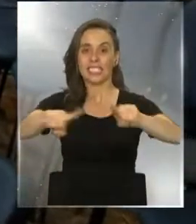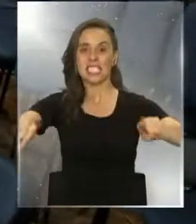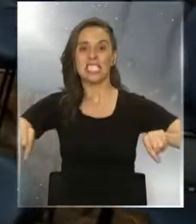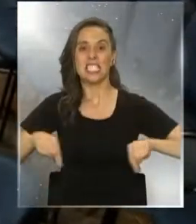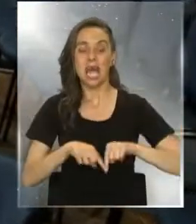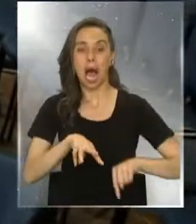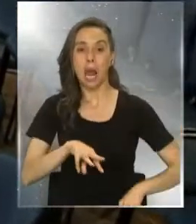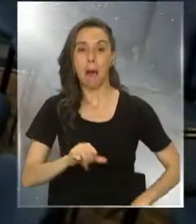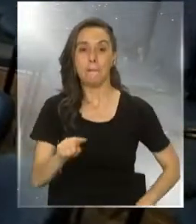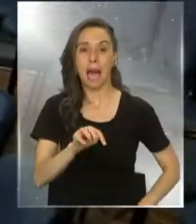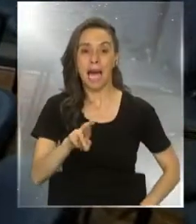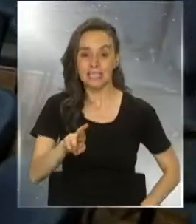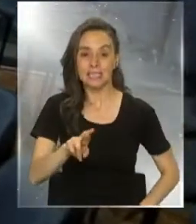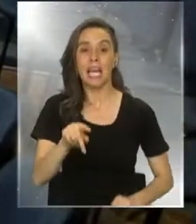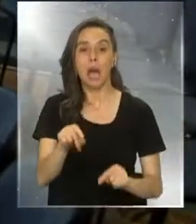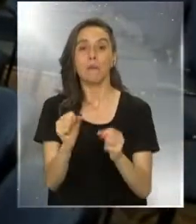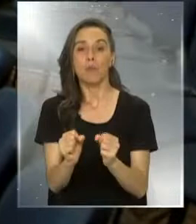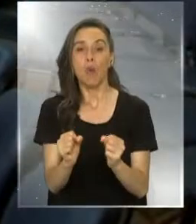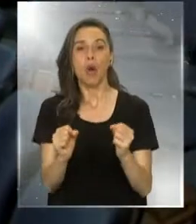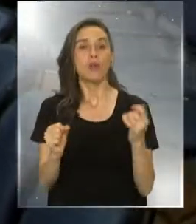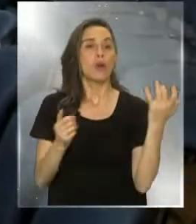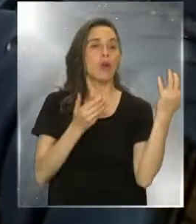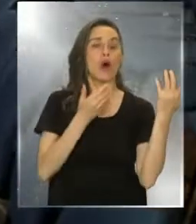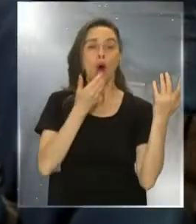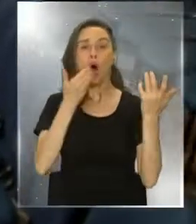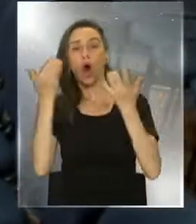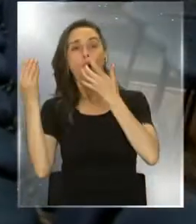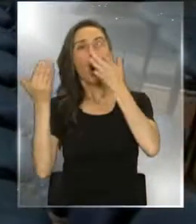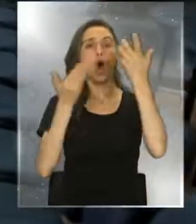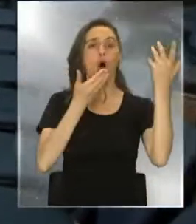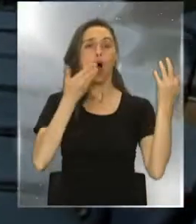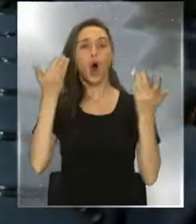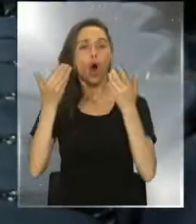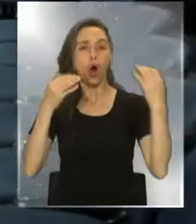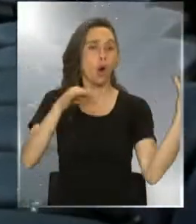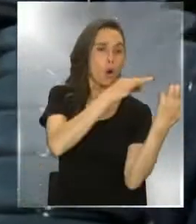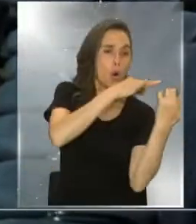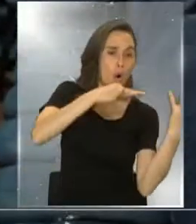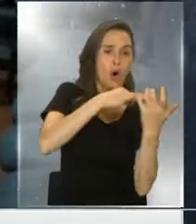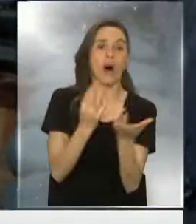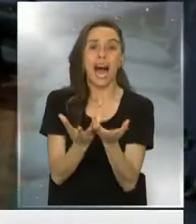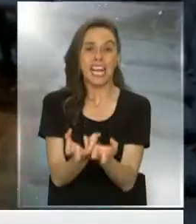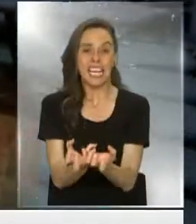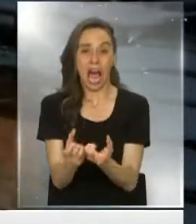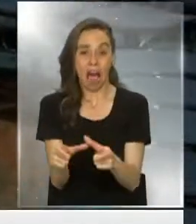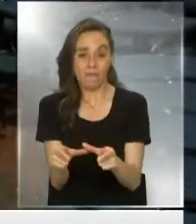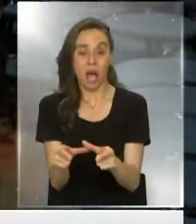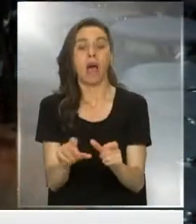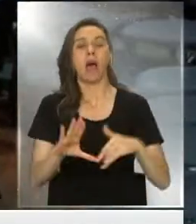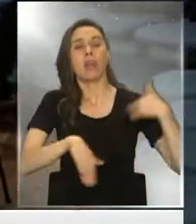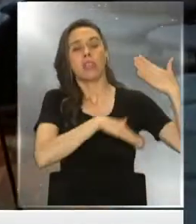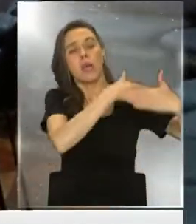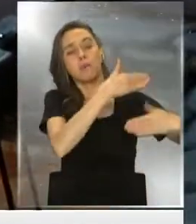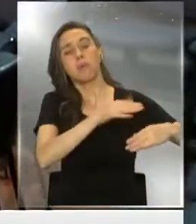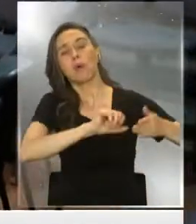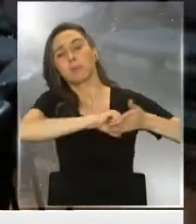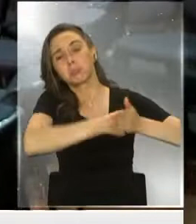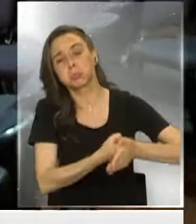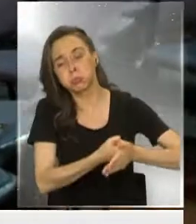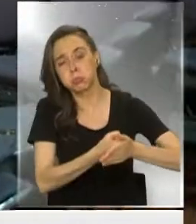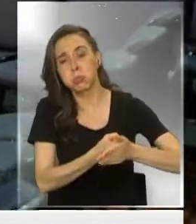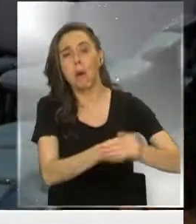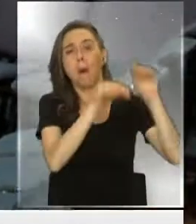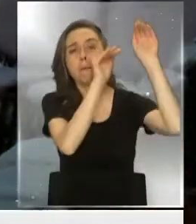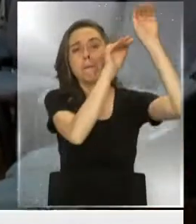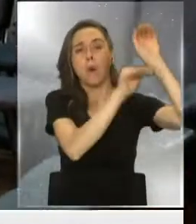Máster, equipado para grabar orquestas sinfónicas. Con los años, este espacio se transformó en una bodega, hasta que a fines de los